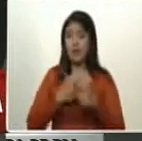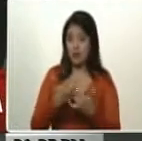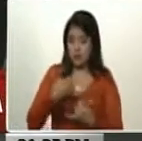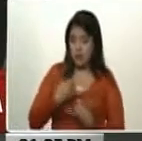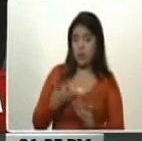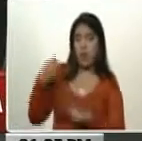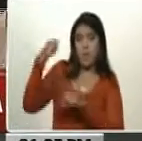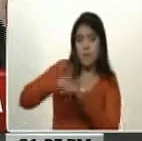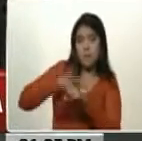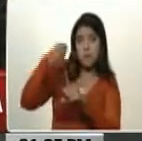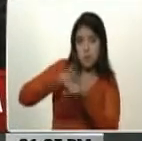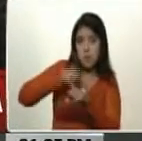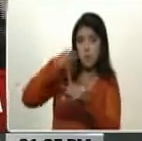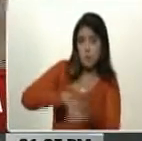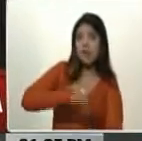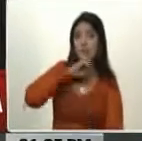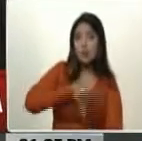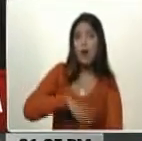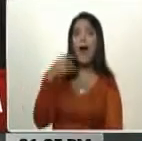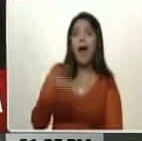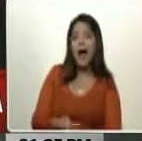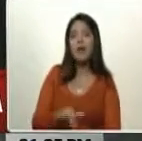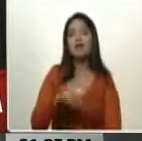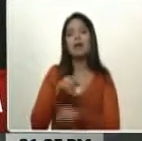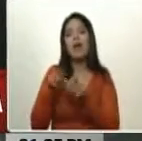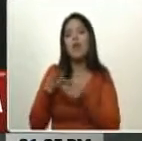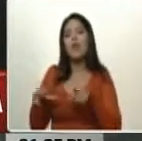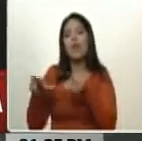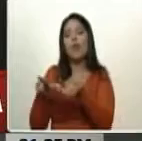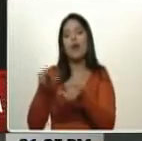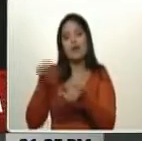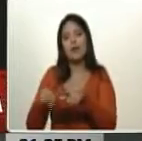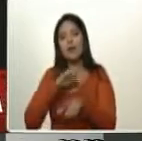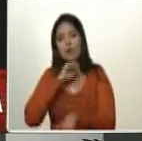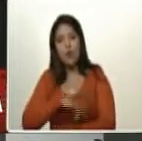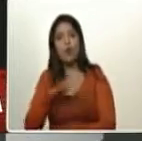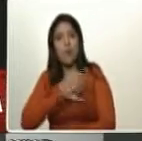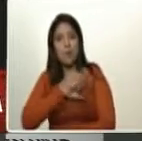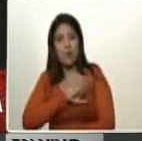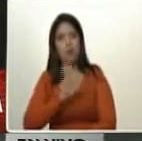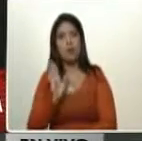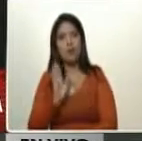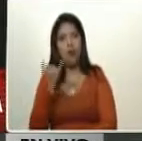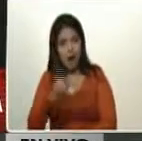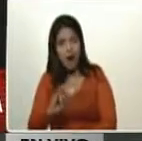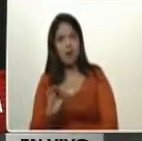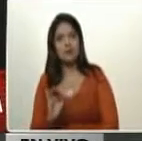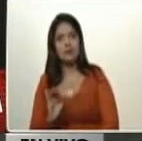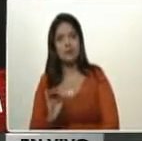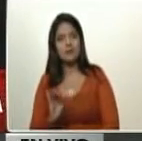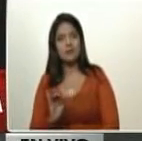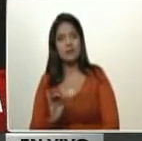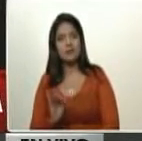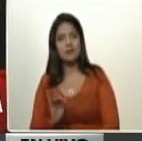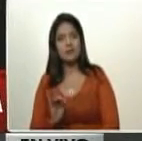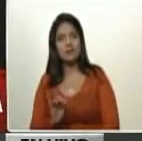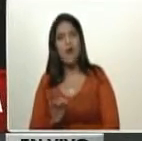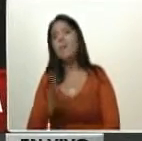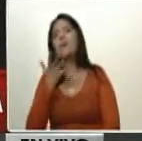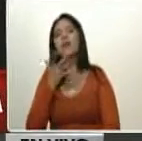historia, tiene una historia en lo local o no tiene una historia en lo local. Importa o no importa la historia del